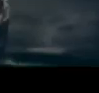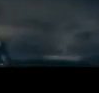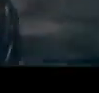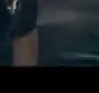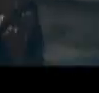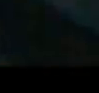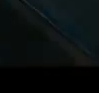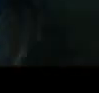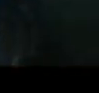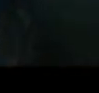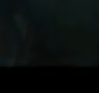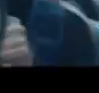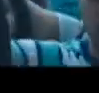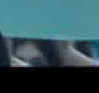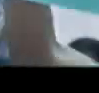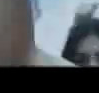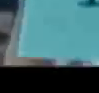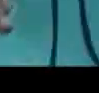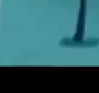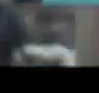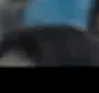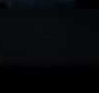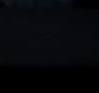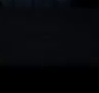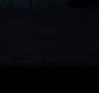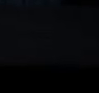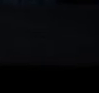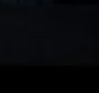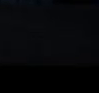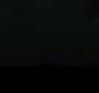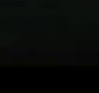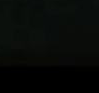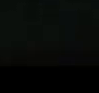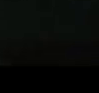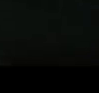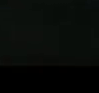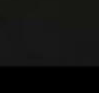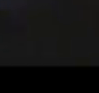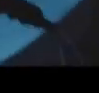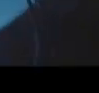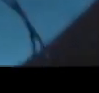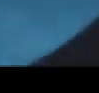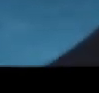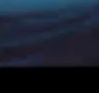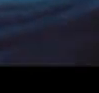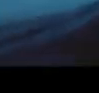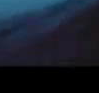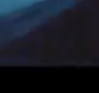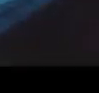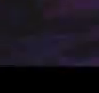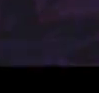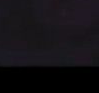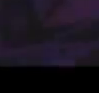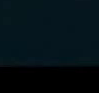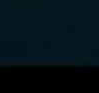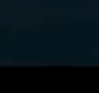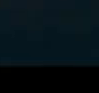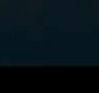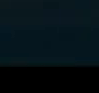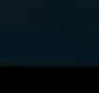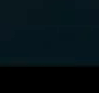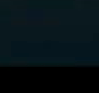Enójate, une tu voz a su voz. Deja esa relación Ponte en compromiso. Porque